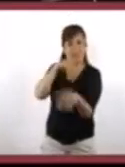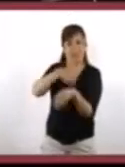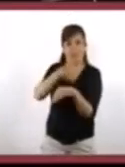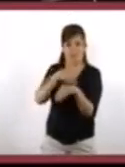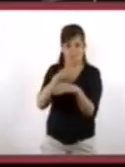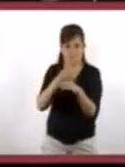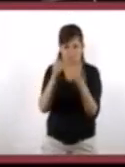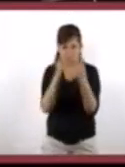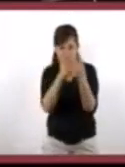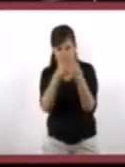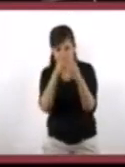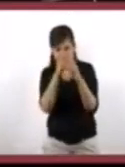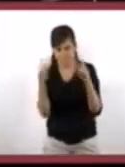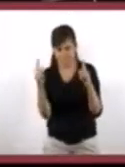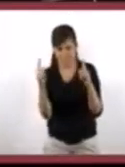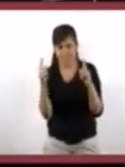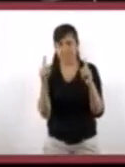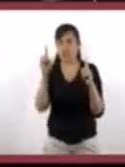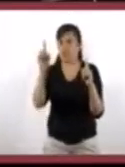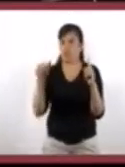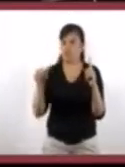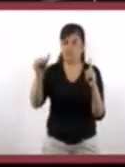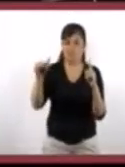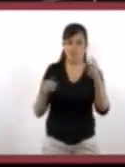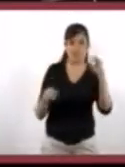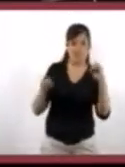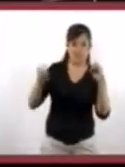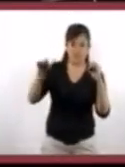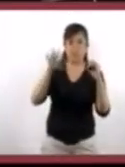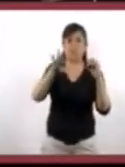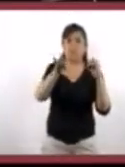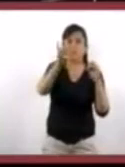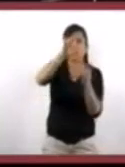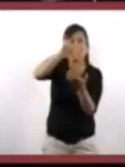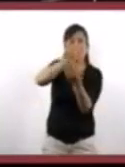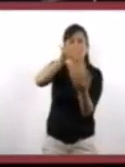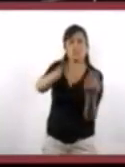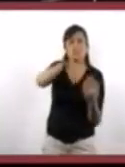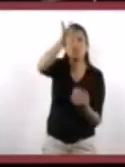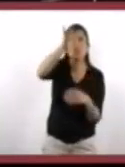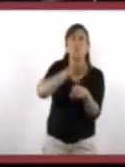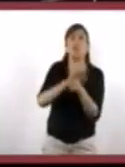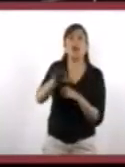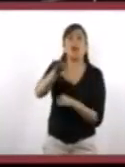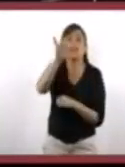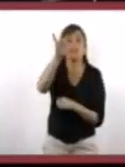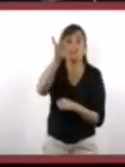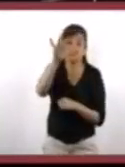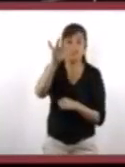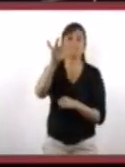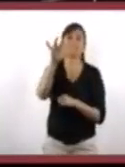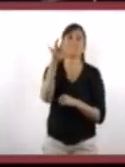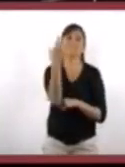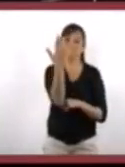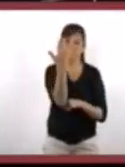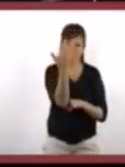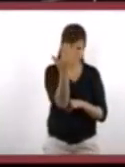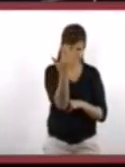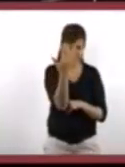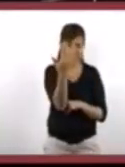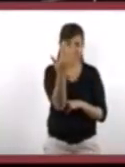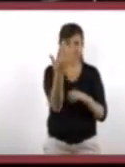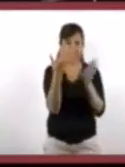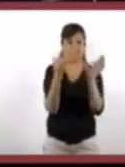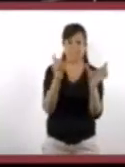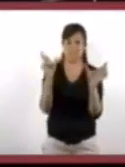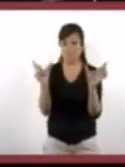un número impar de datos y es fácil elegir cuál es el valor del medio. Nuestro valor del medio es 50, que está